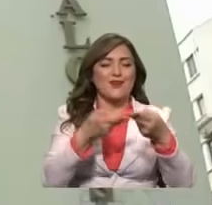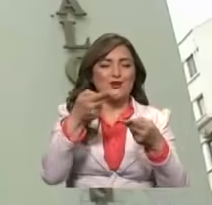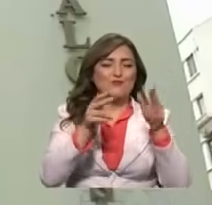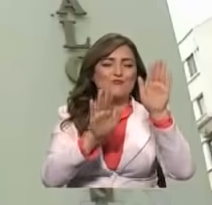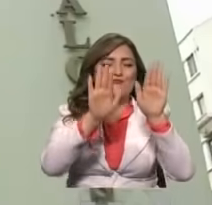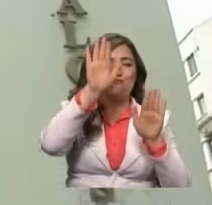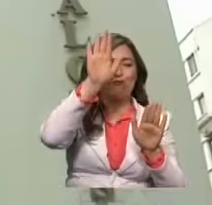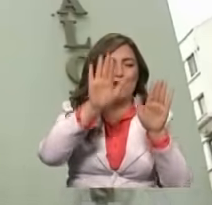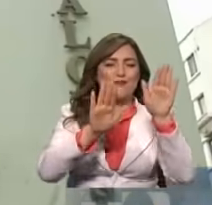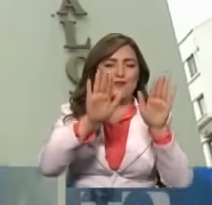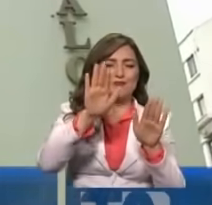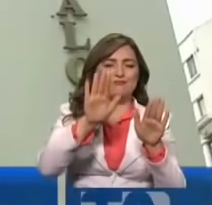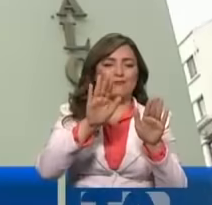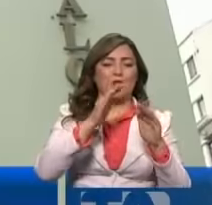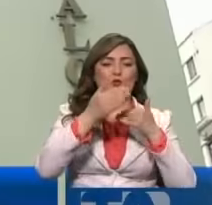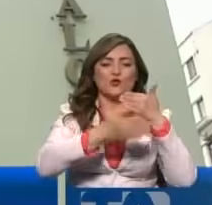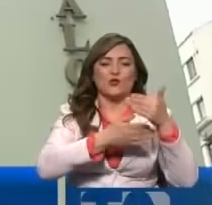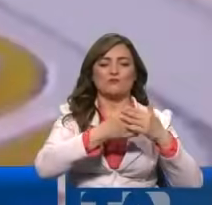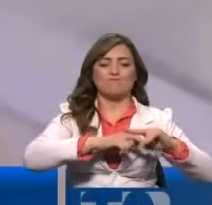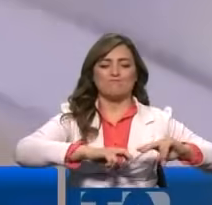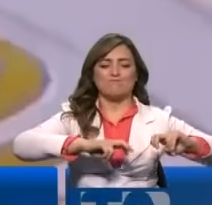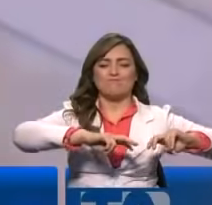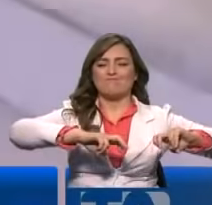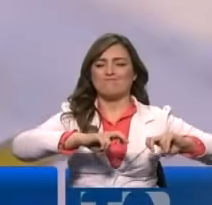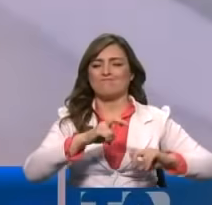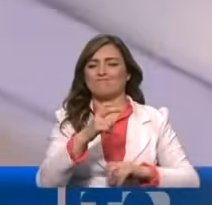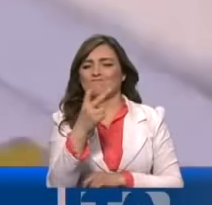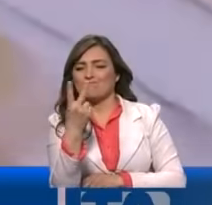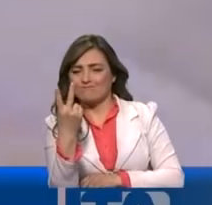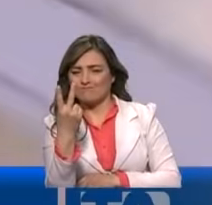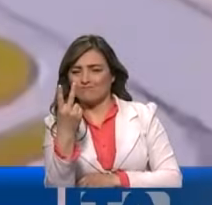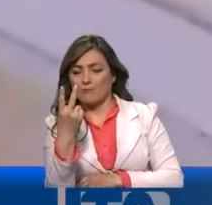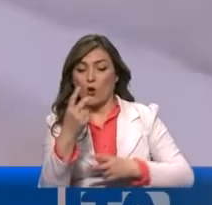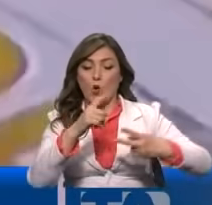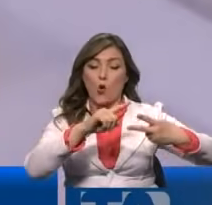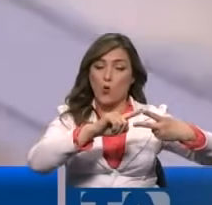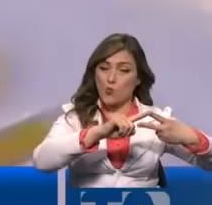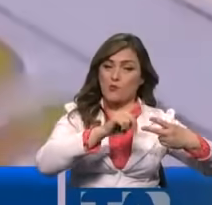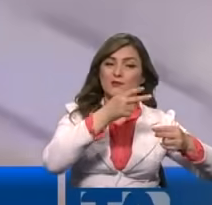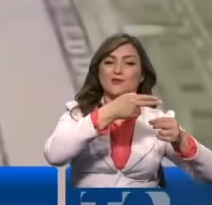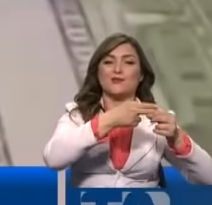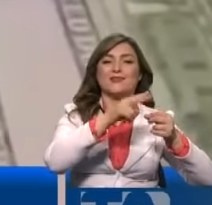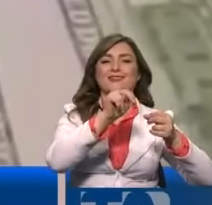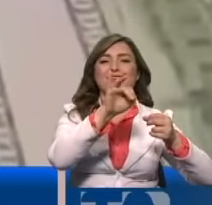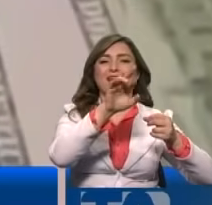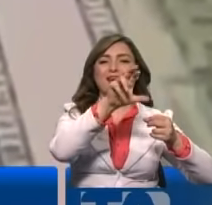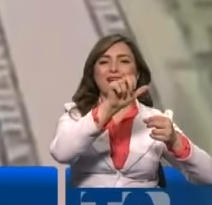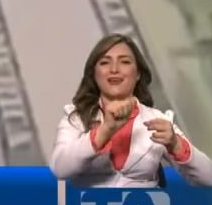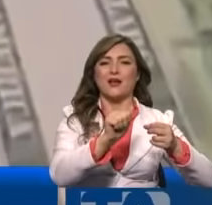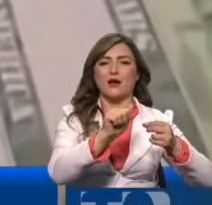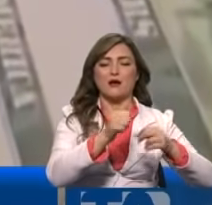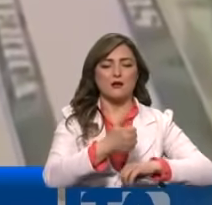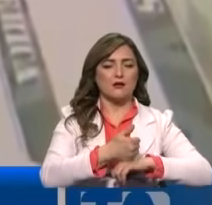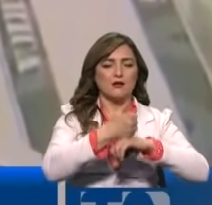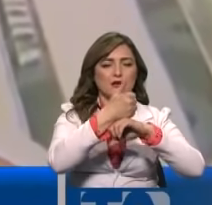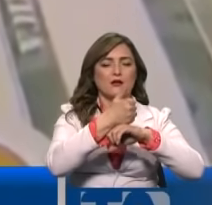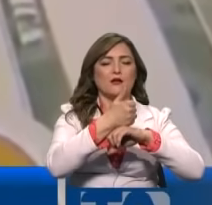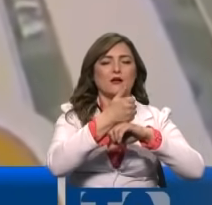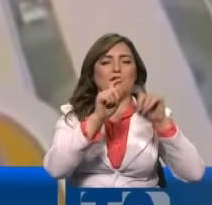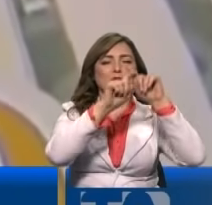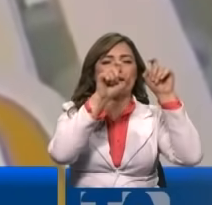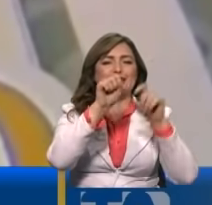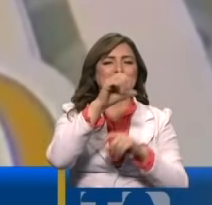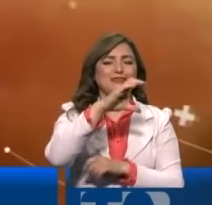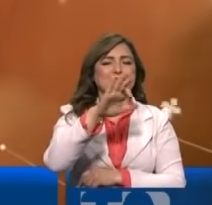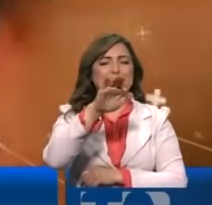se han abierto dos procesos investigativos. Uno en el que se observa la participación de Javier Neira como titular de la Casa de Valores